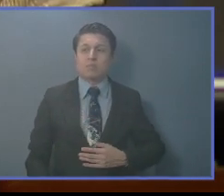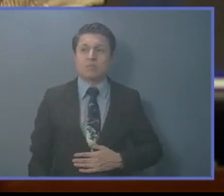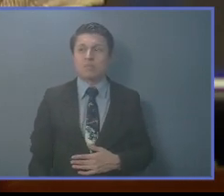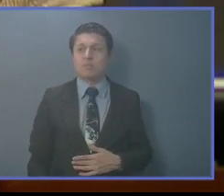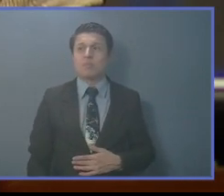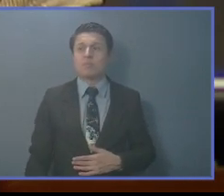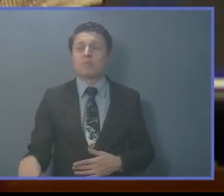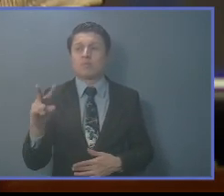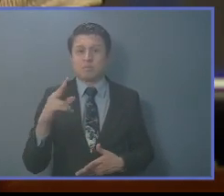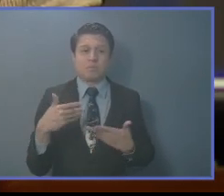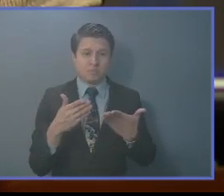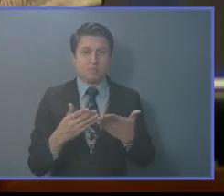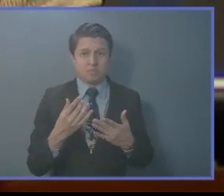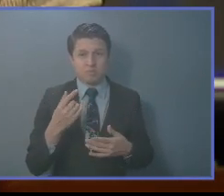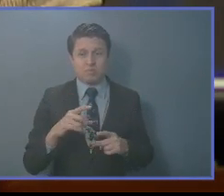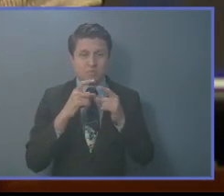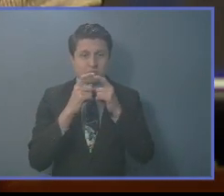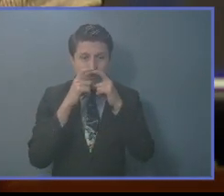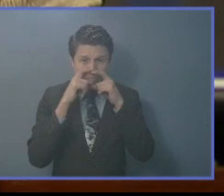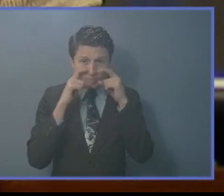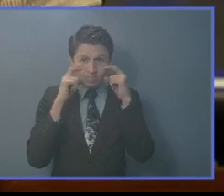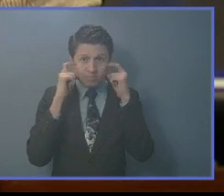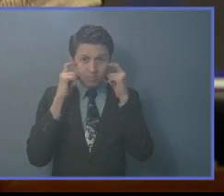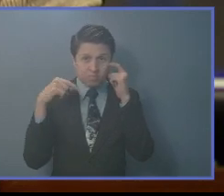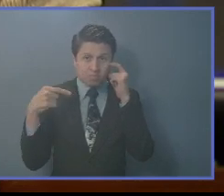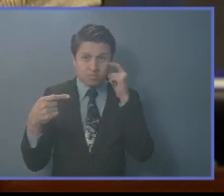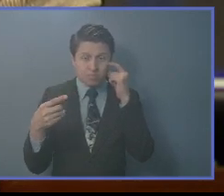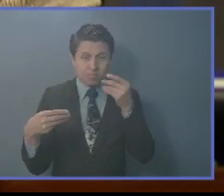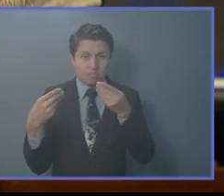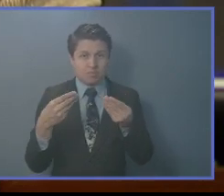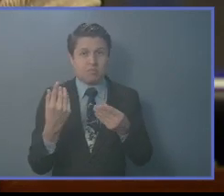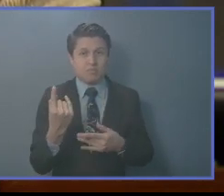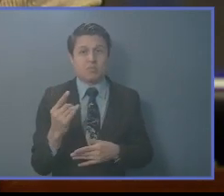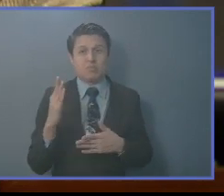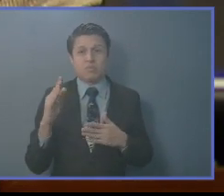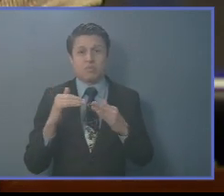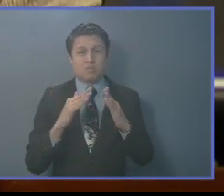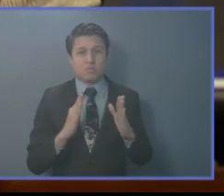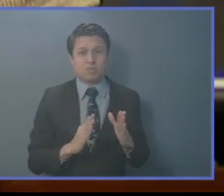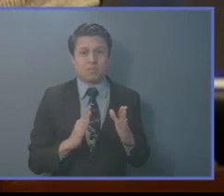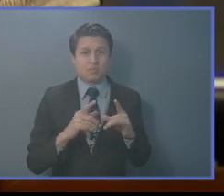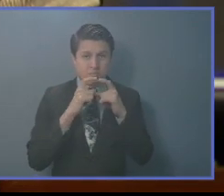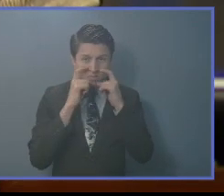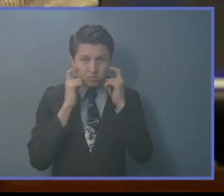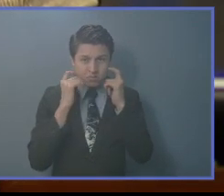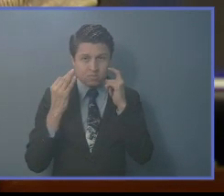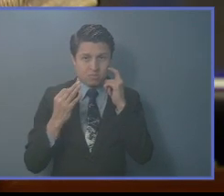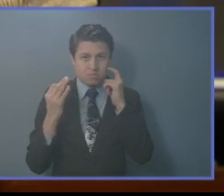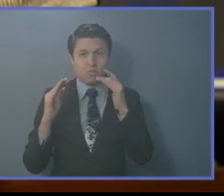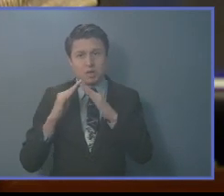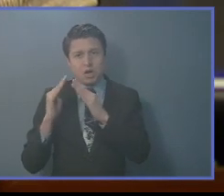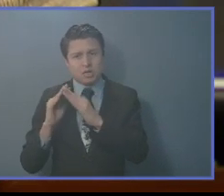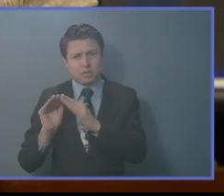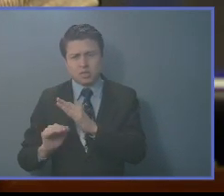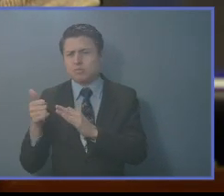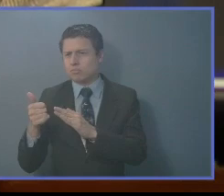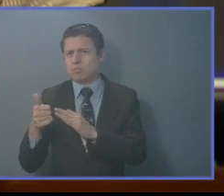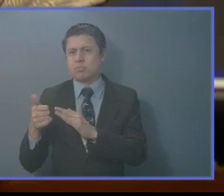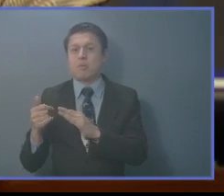2. Proveer el uso de mascarilla permanentemente siempre que se encuentre fuera de sus hogares. 3. Mantenerse a una distancia segura de cualquier